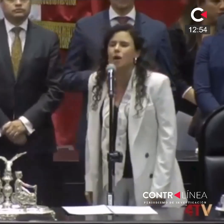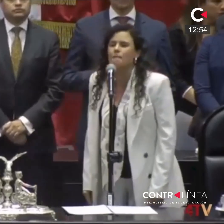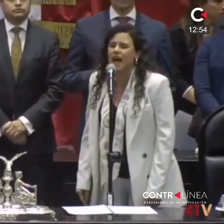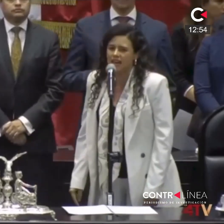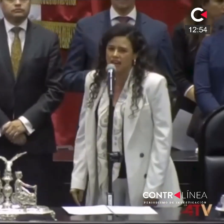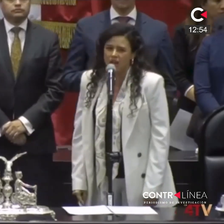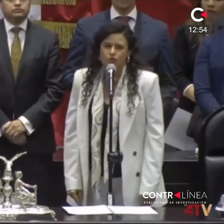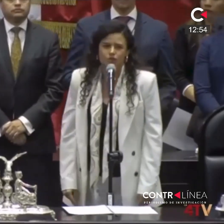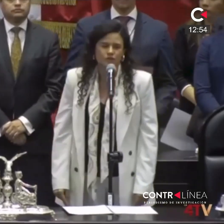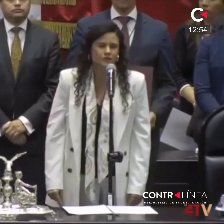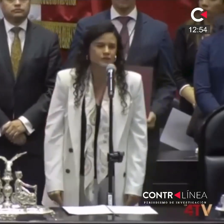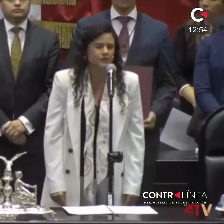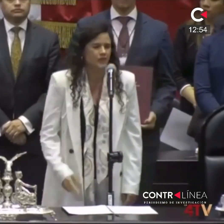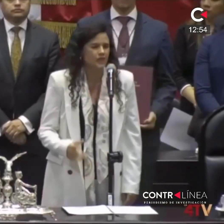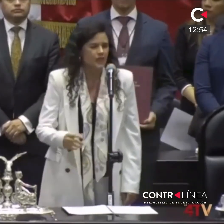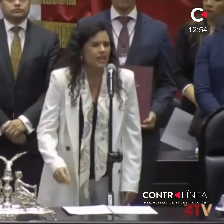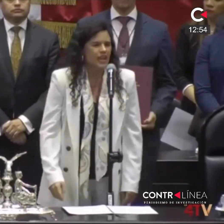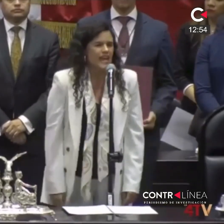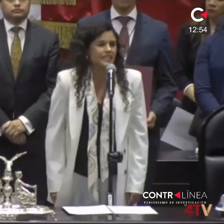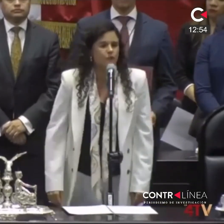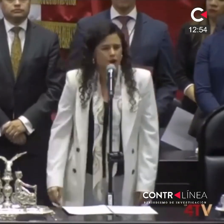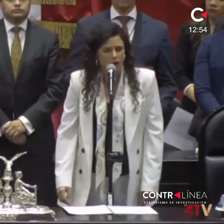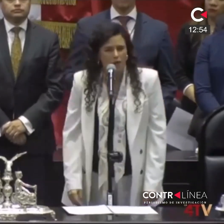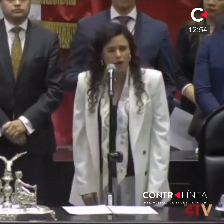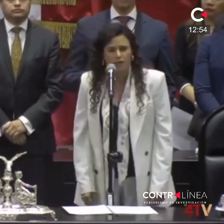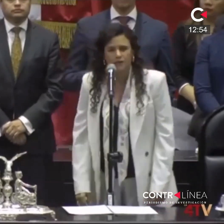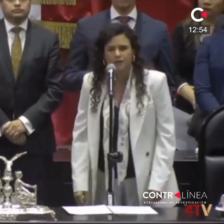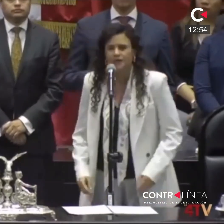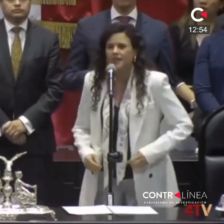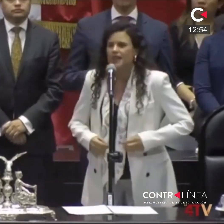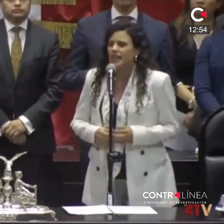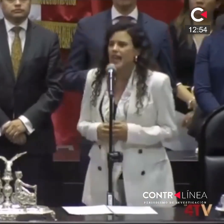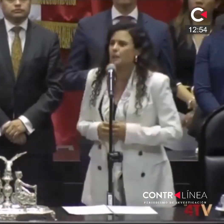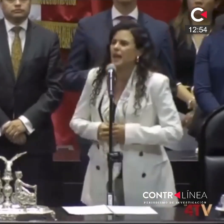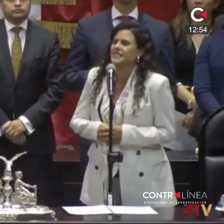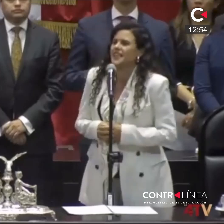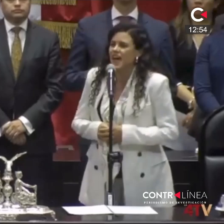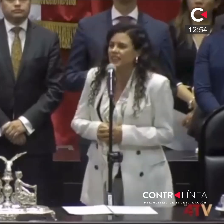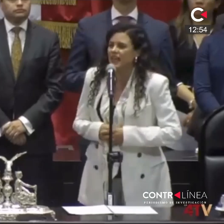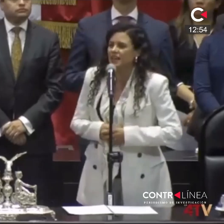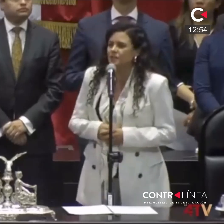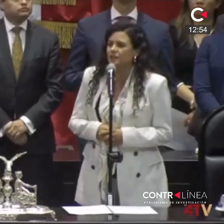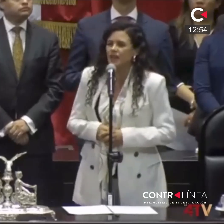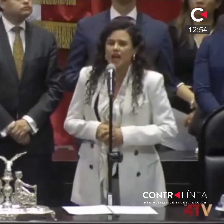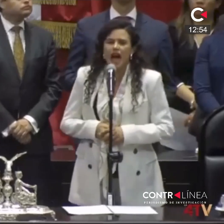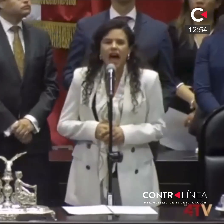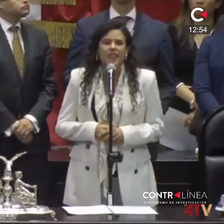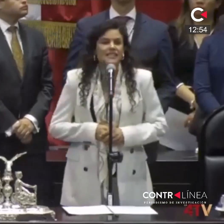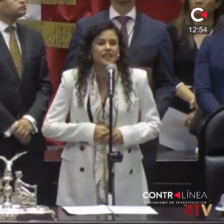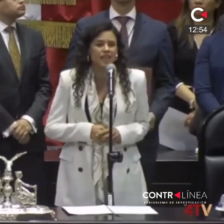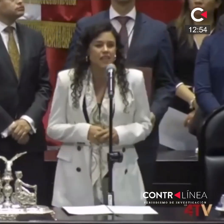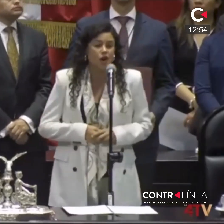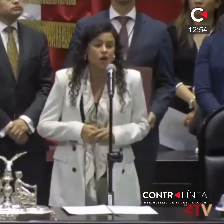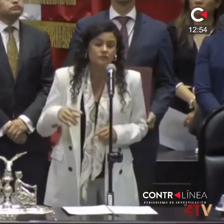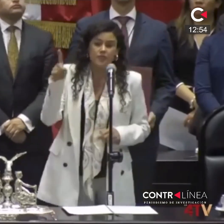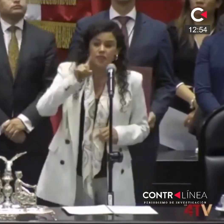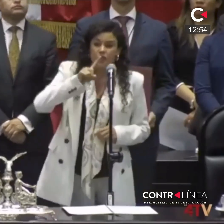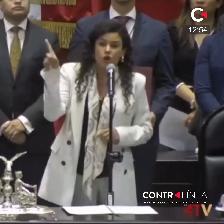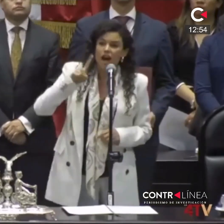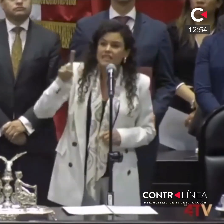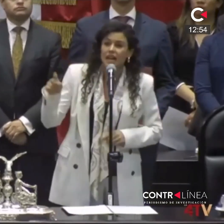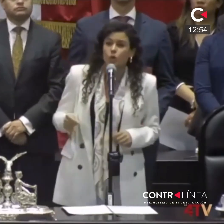Compañeras y compañeros, les informo que el presidente ha